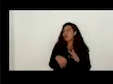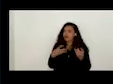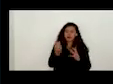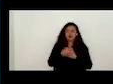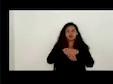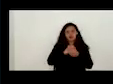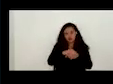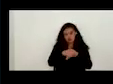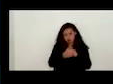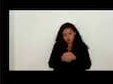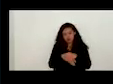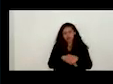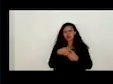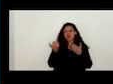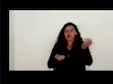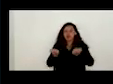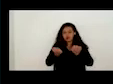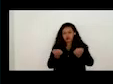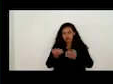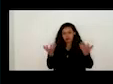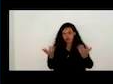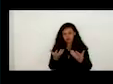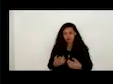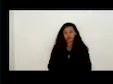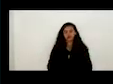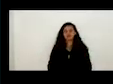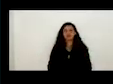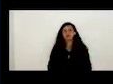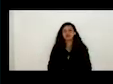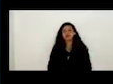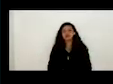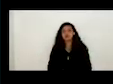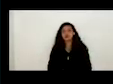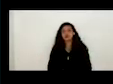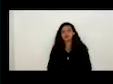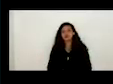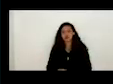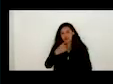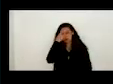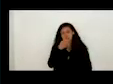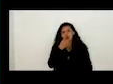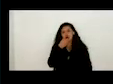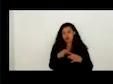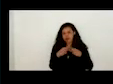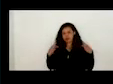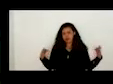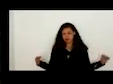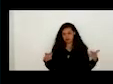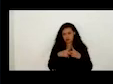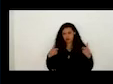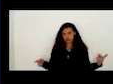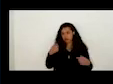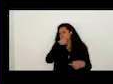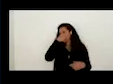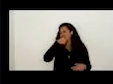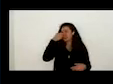manos, hacer actividad física para un desarrollo adecuado. Lavarse los dientes para esta parte de